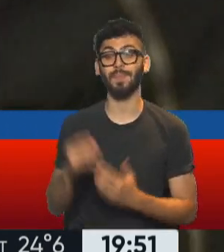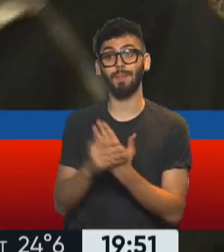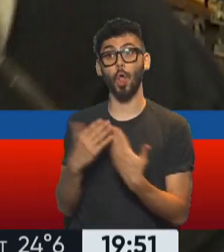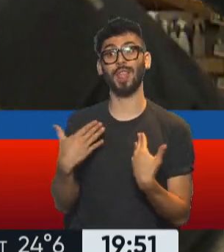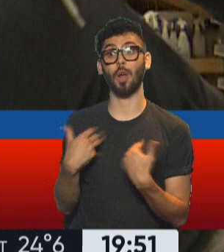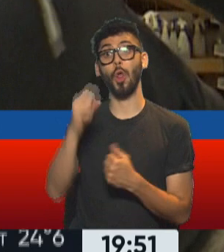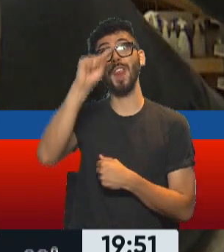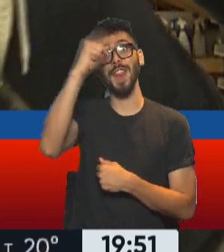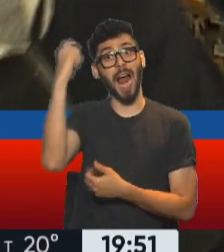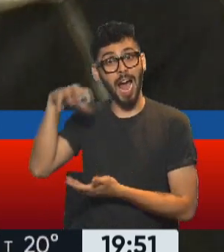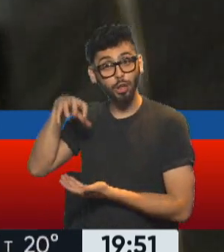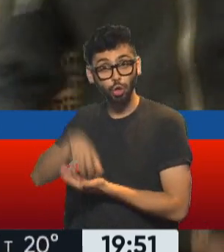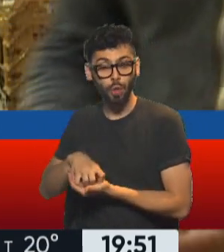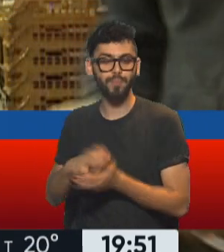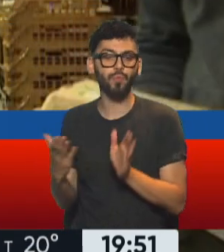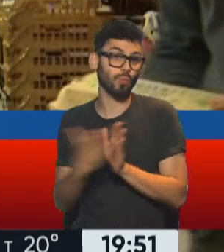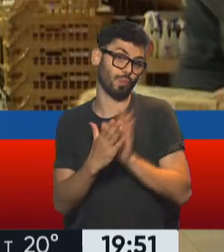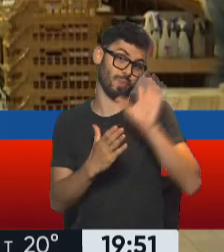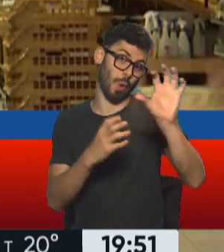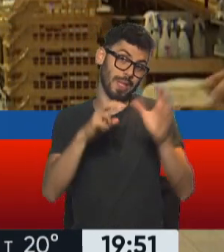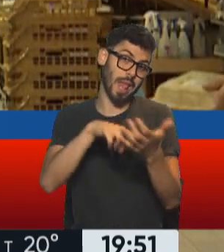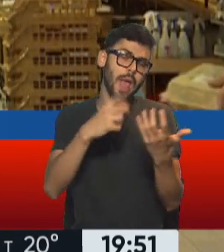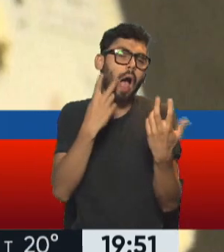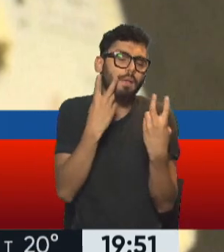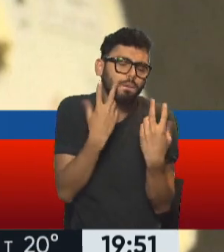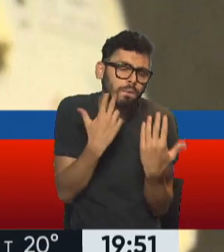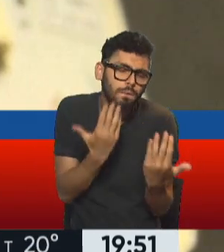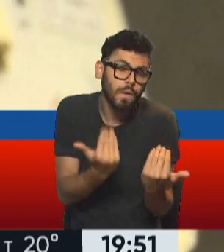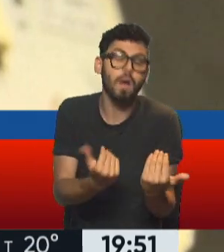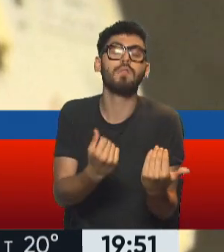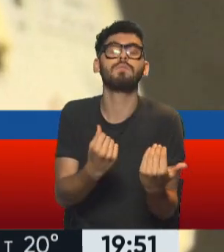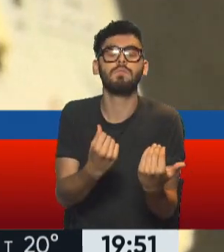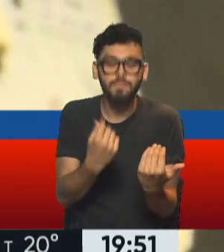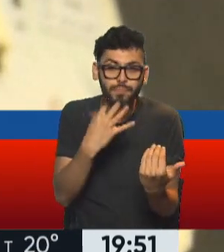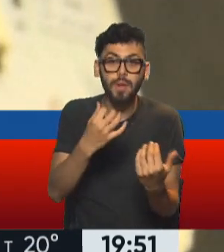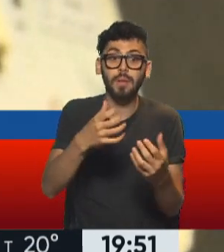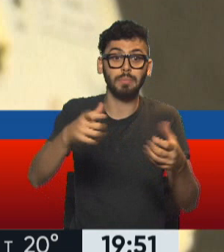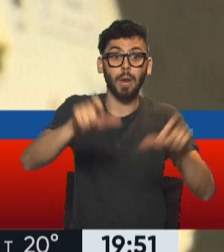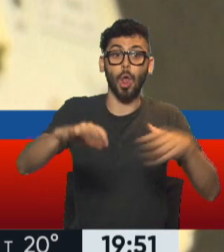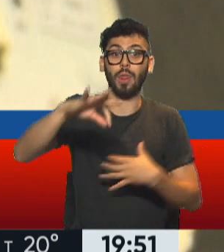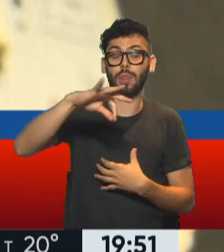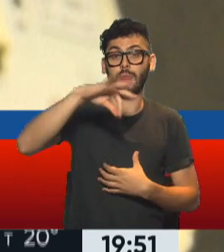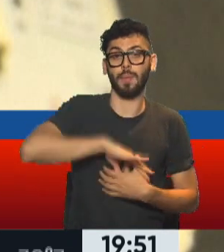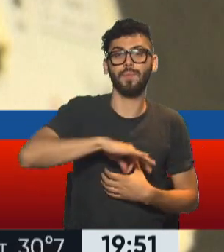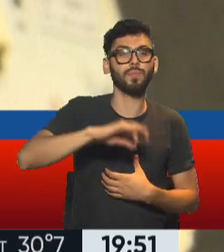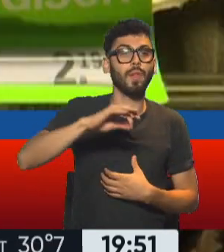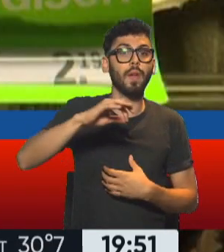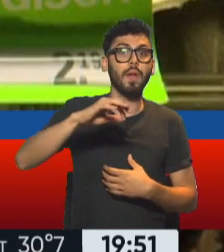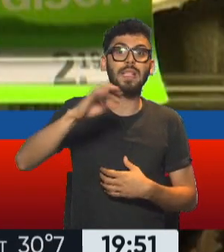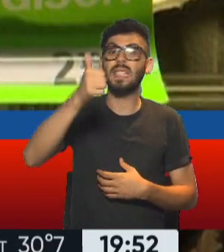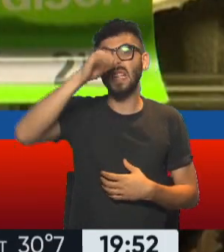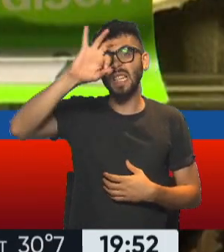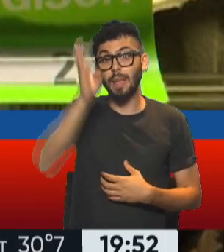de la Nación, conjuntamente con la provincia, se supo que más del 60% de los infectados son menores de 15 años,